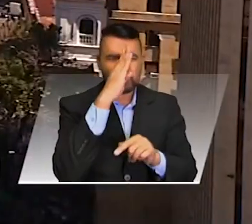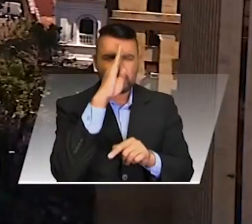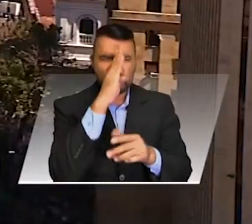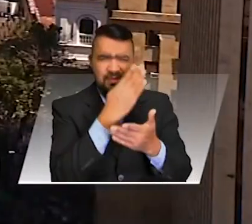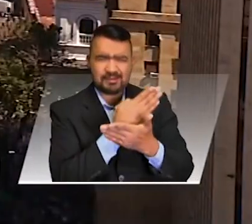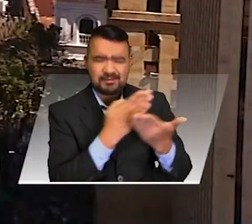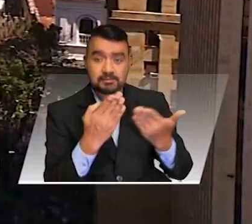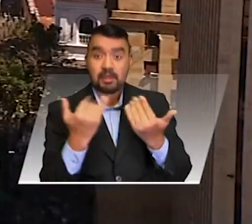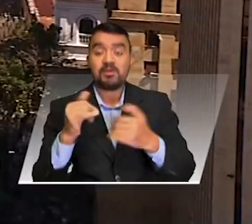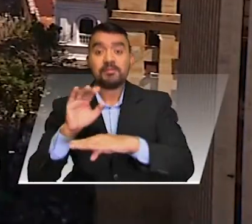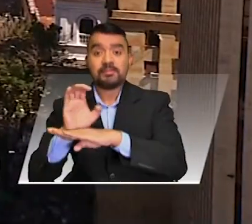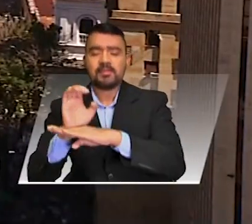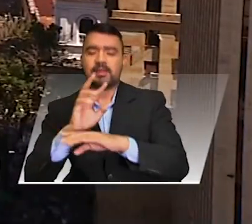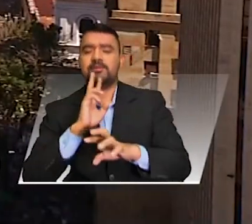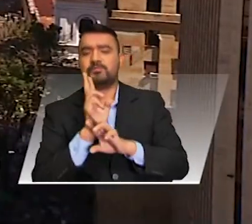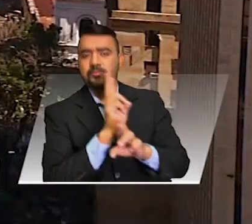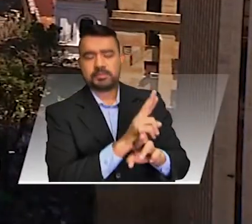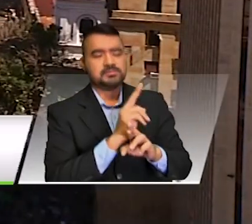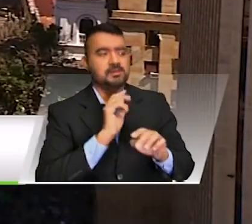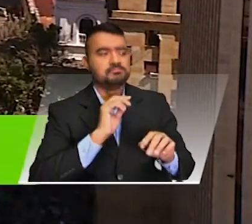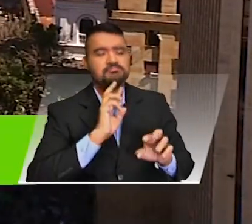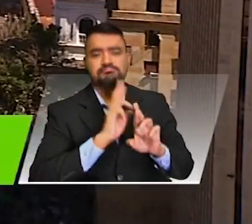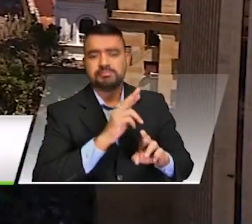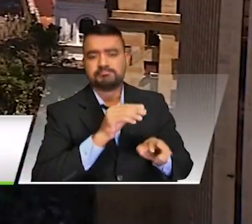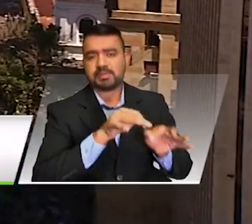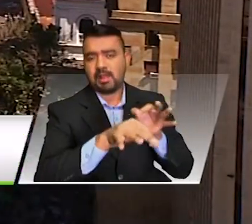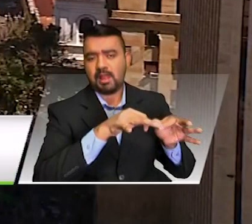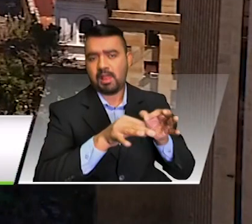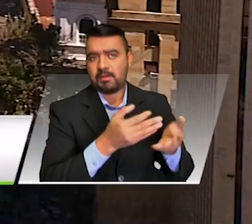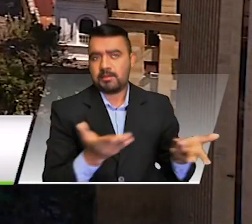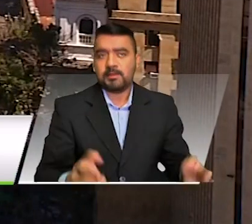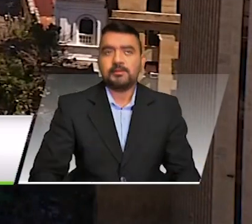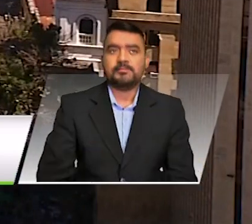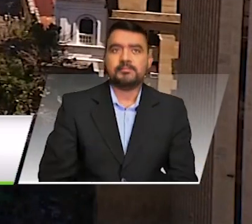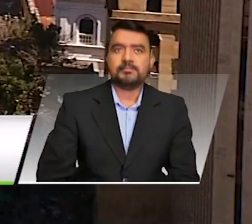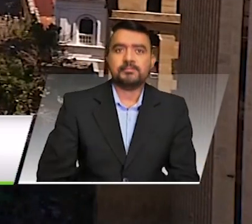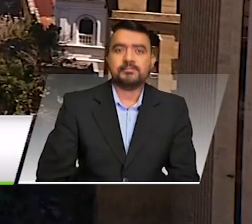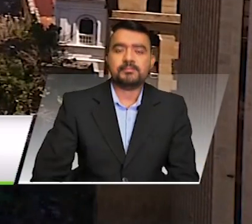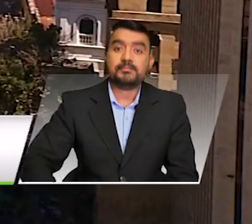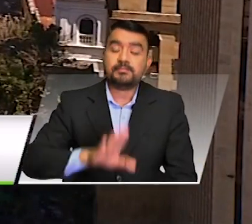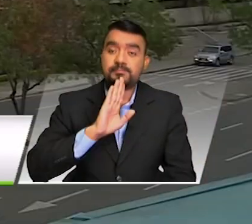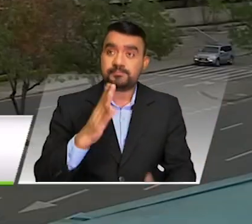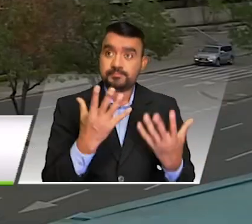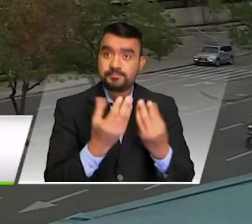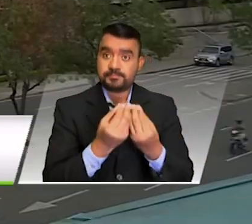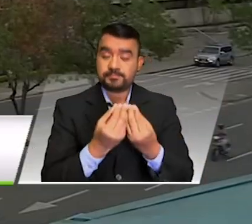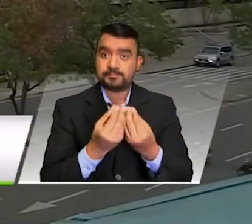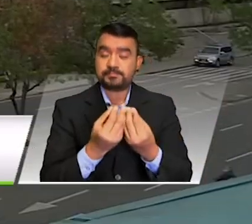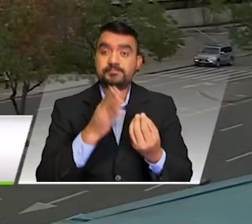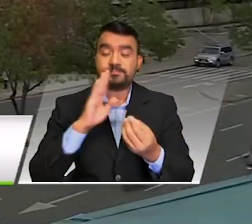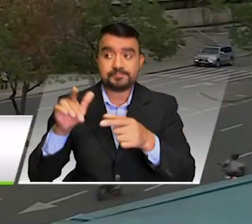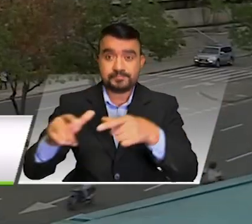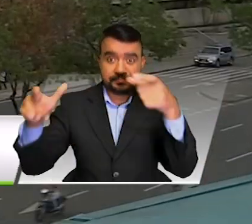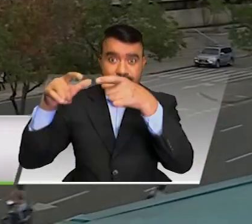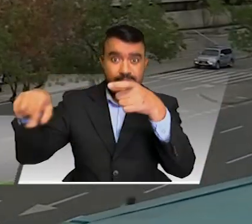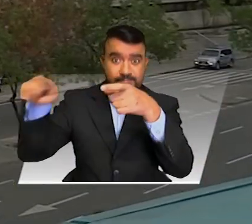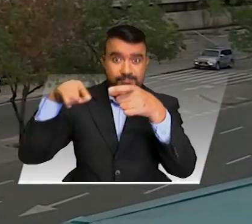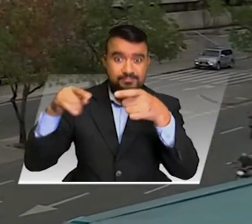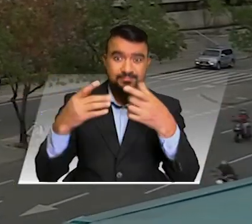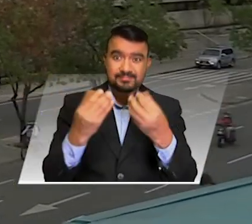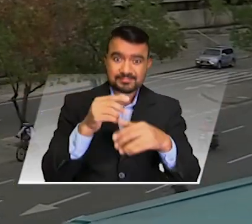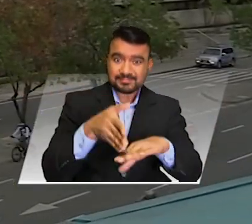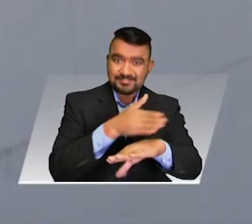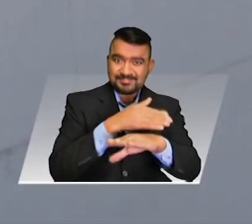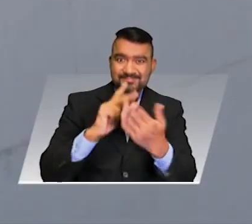con la intervención oportuna de la autoridad ambiental ante la banca antioqueña en el congreso de la república se modificó el proyecto que en principio